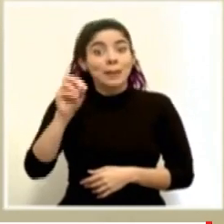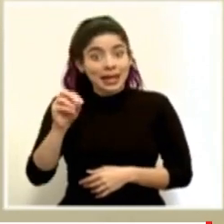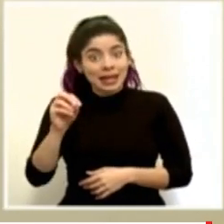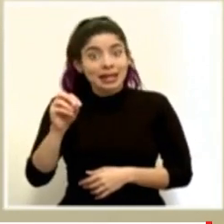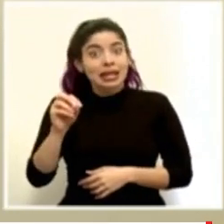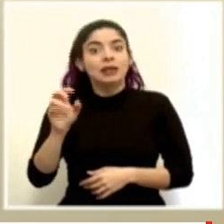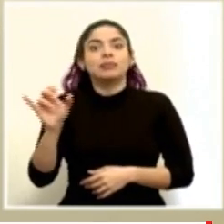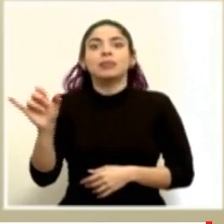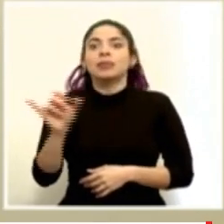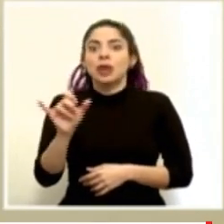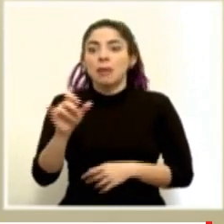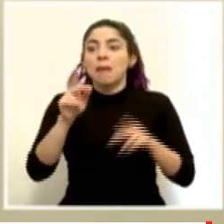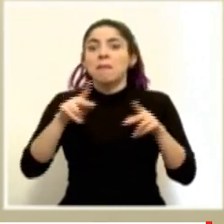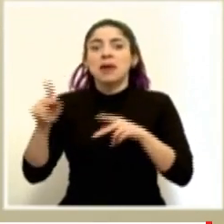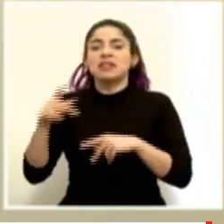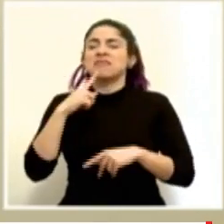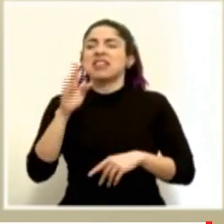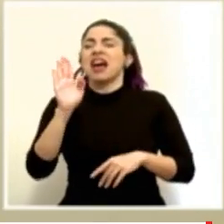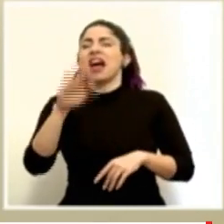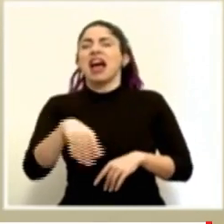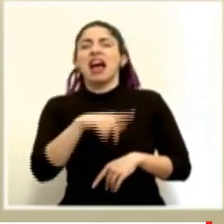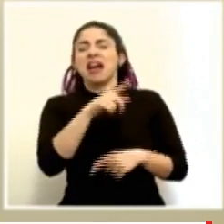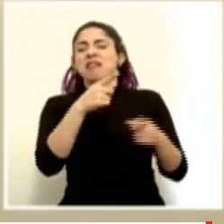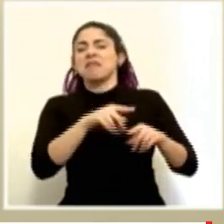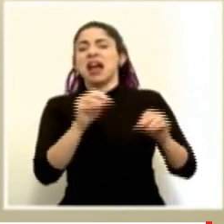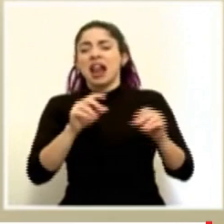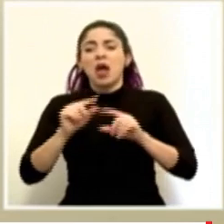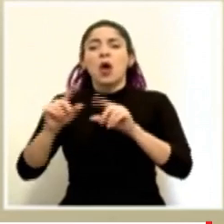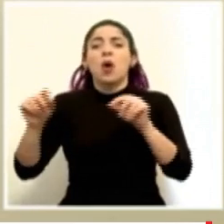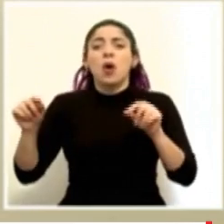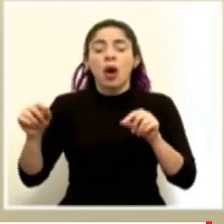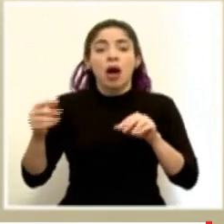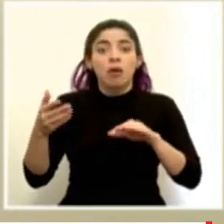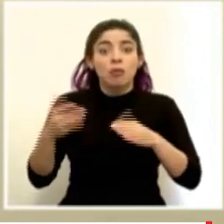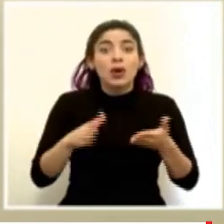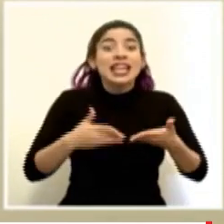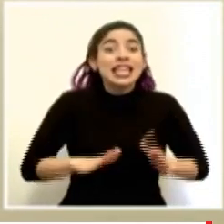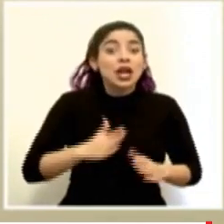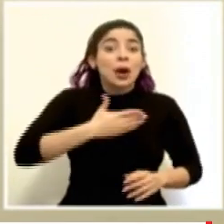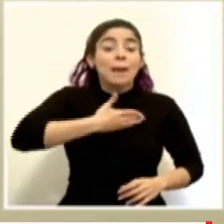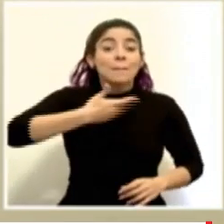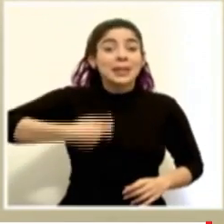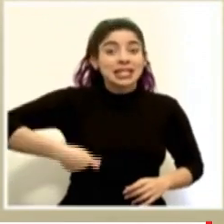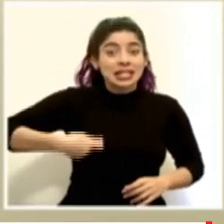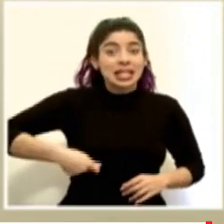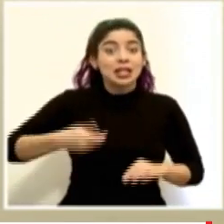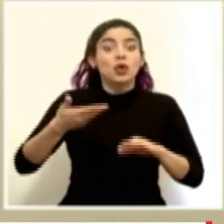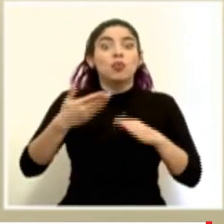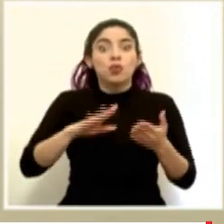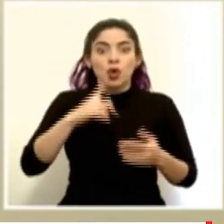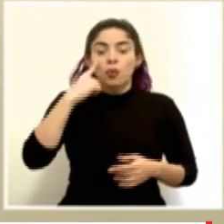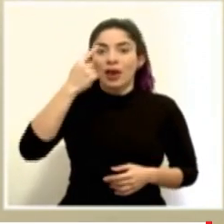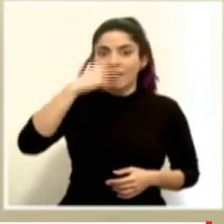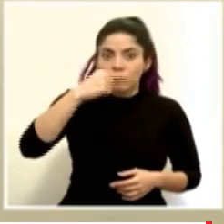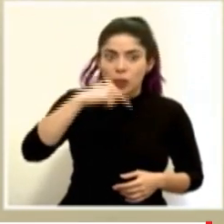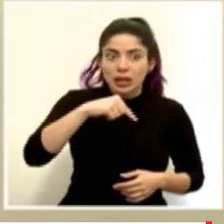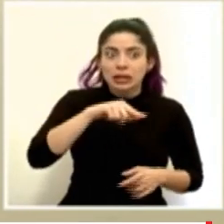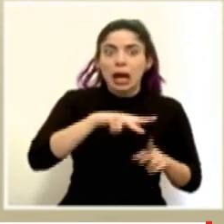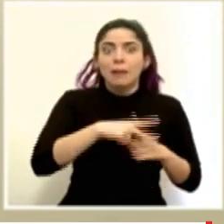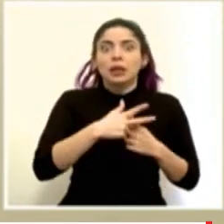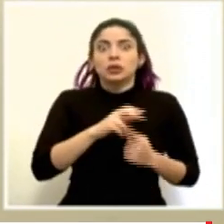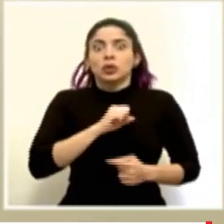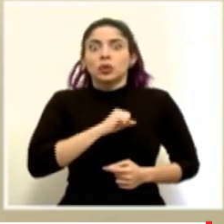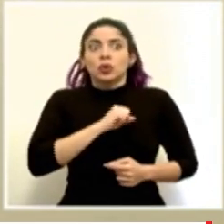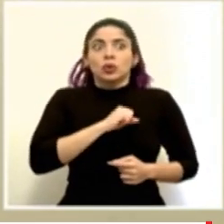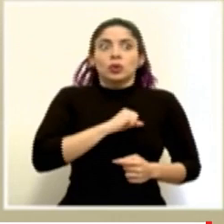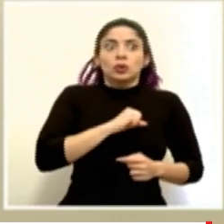también salían personas diciendo esto no ocurre. Y murió el hijo del presidente por el mismo virus de influenza, y ahí empezaron a reaccionar